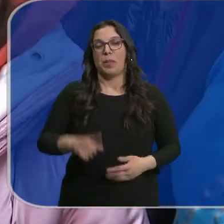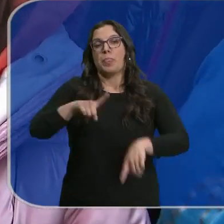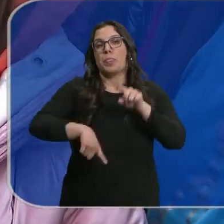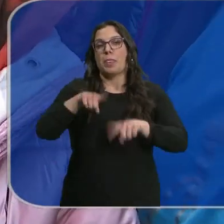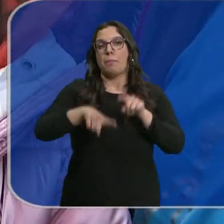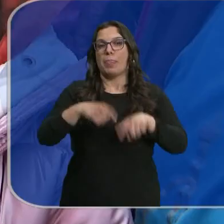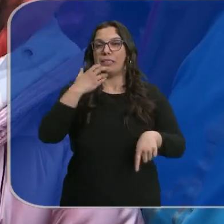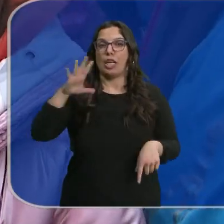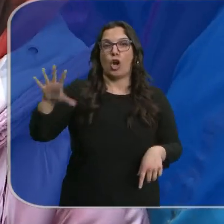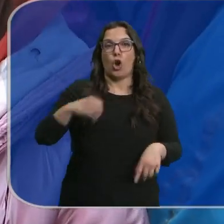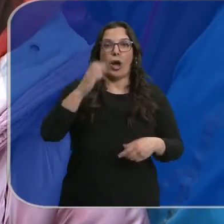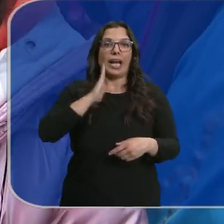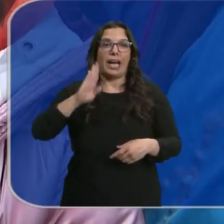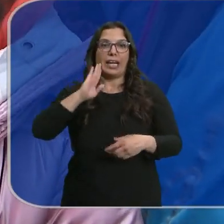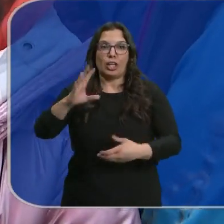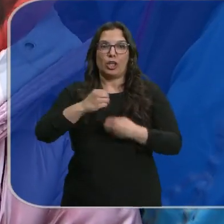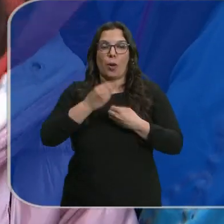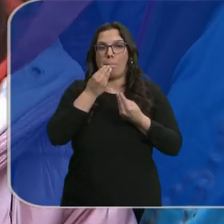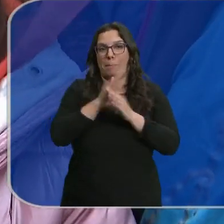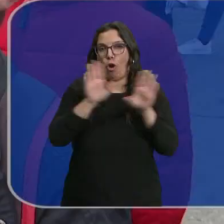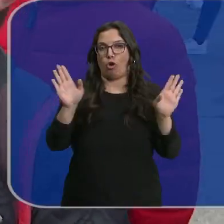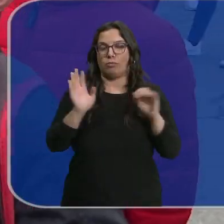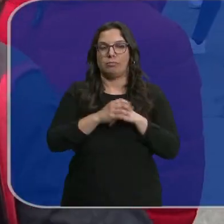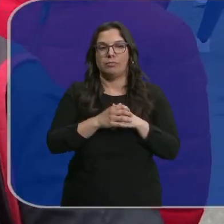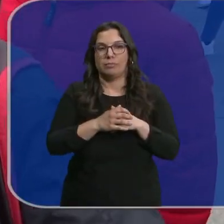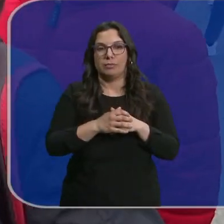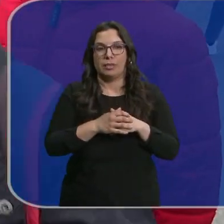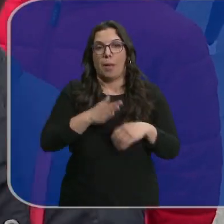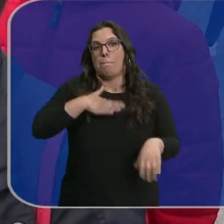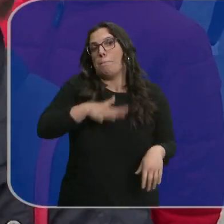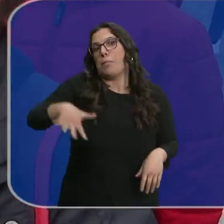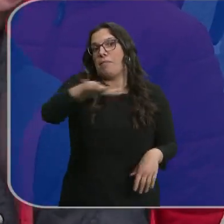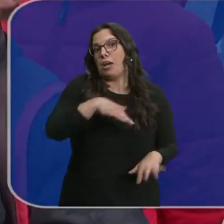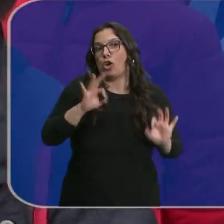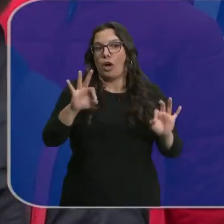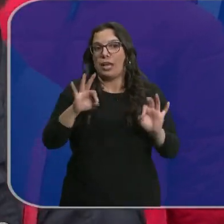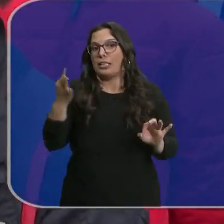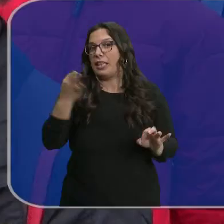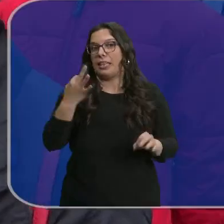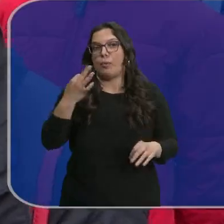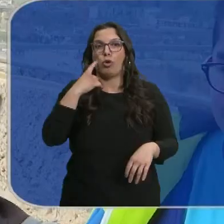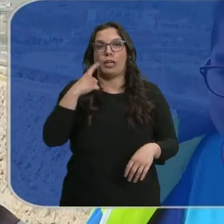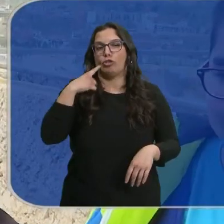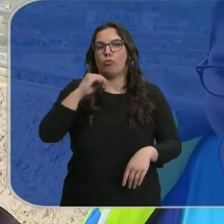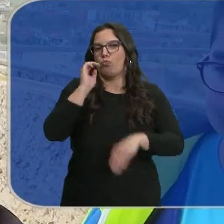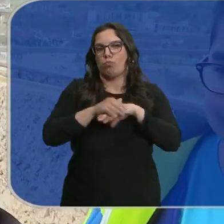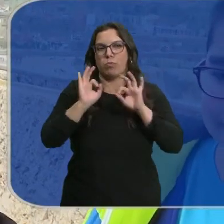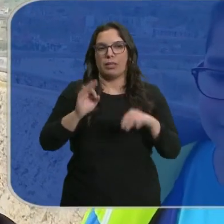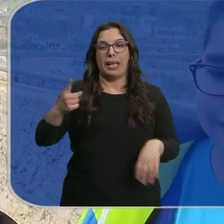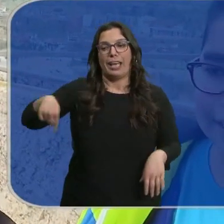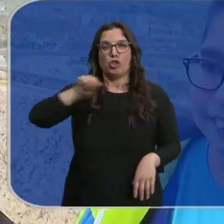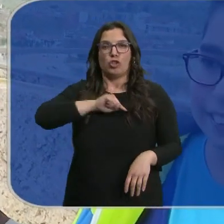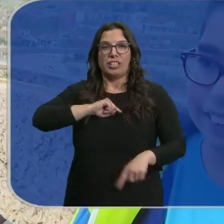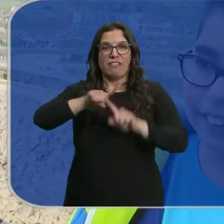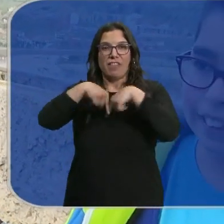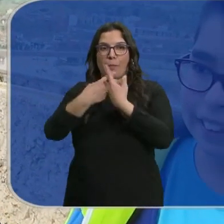Depende, si lo coges con todo el cariño pues es la mejor bolsa. Es mi barrio, tengo que hacer las tradiciones. Ellos se sienten, sus